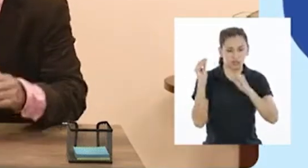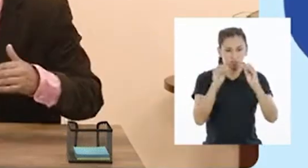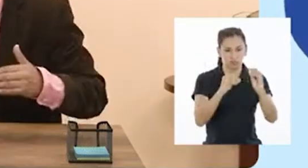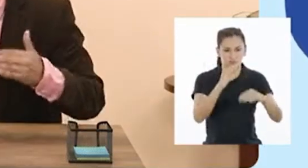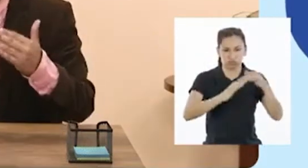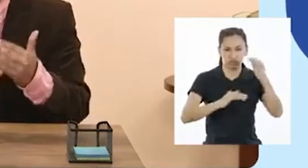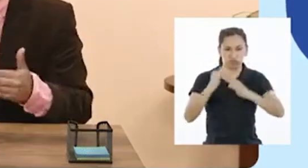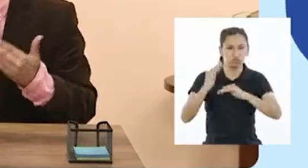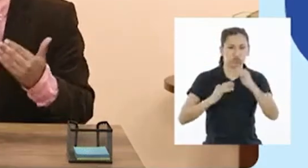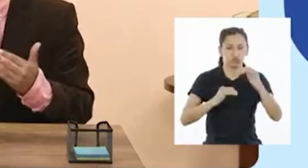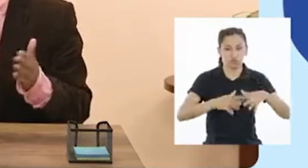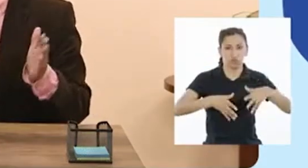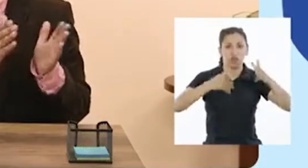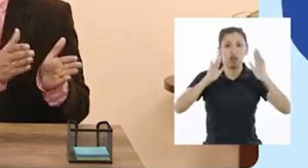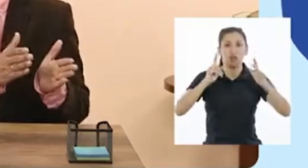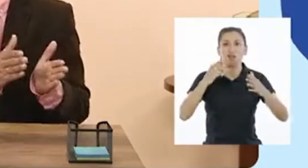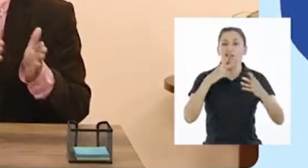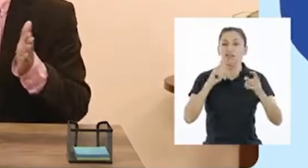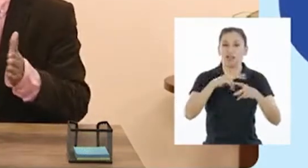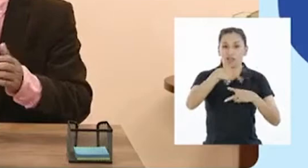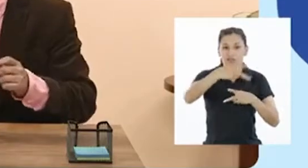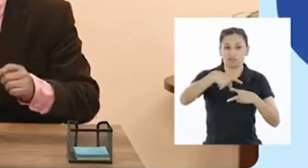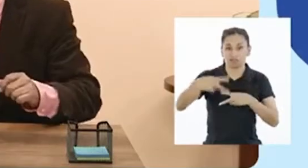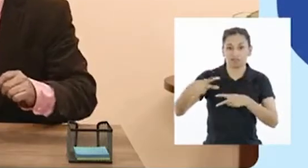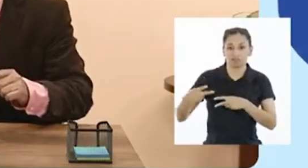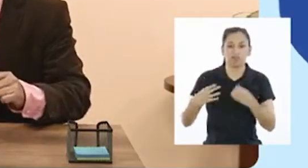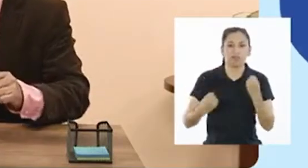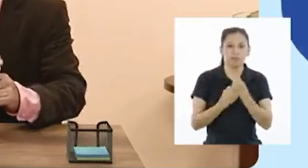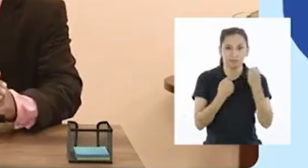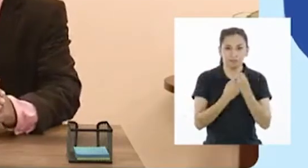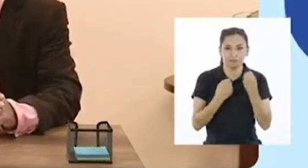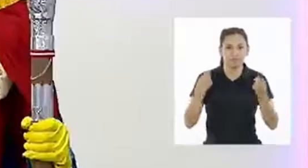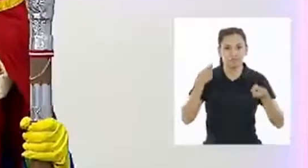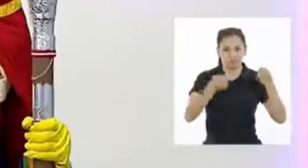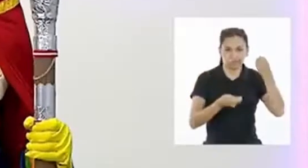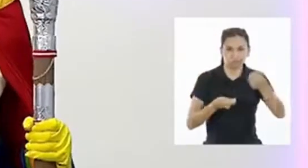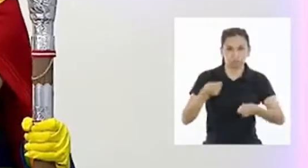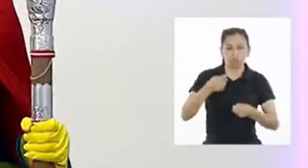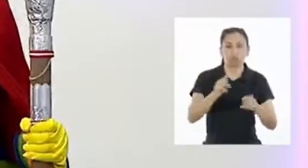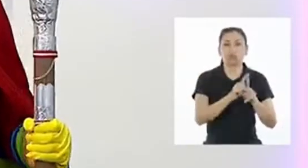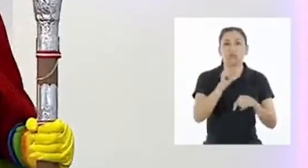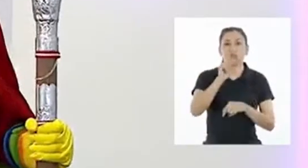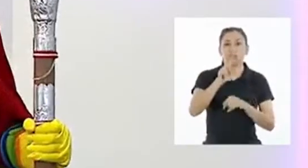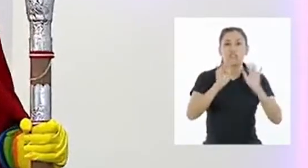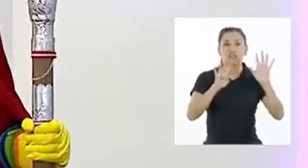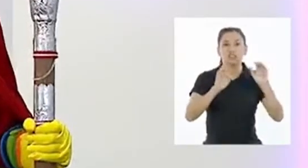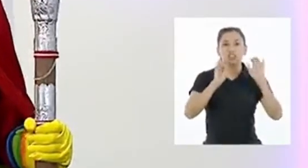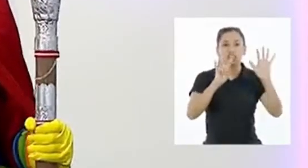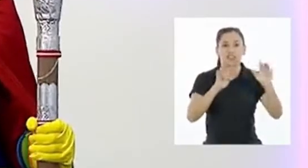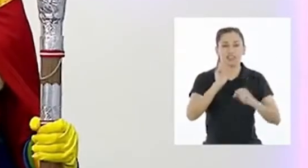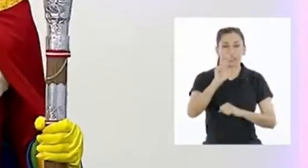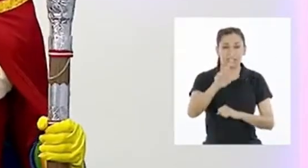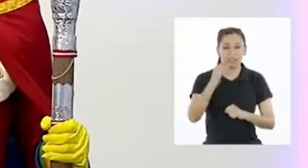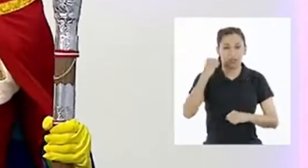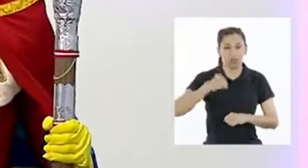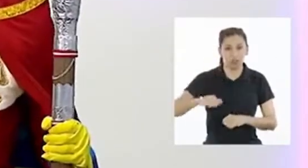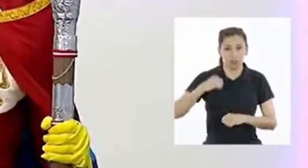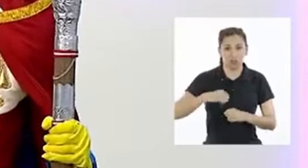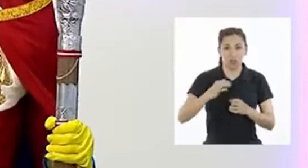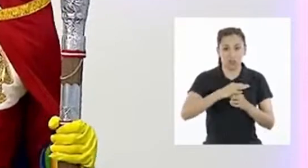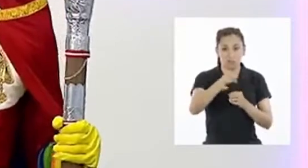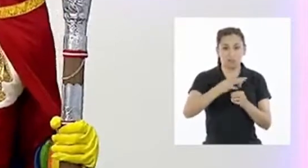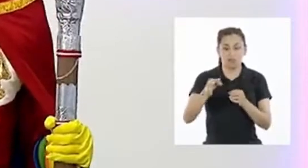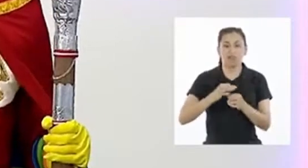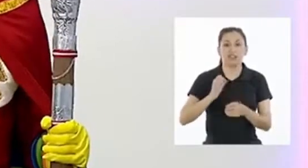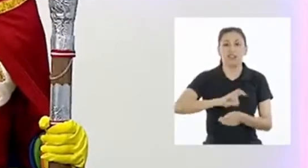vigilancia en cooperación con los vecinos organizados de sus comunas. Para 1993, la Municipalidad